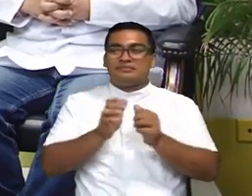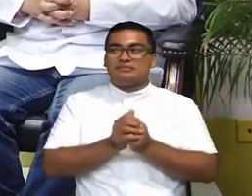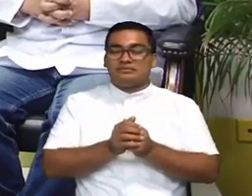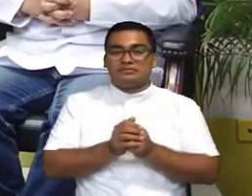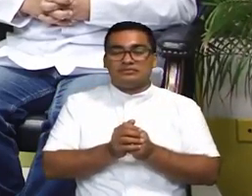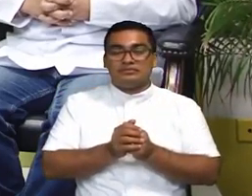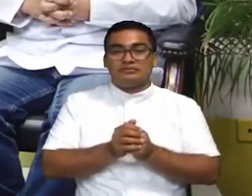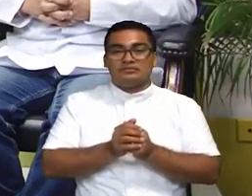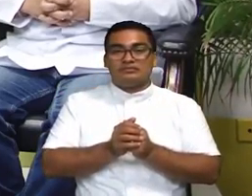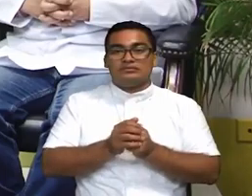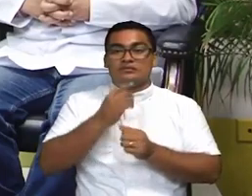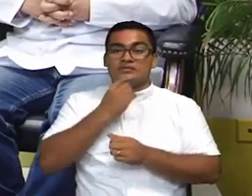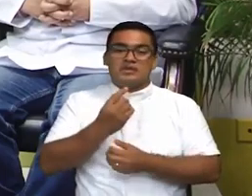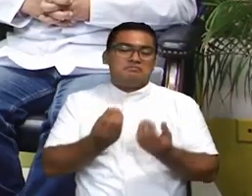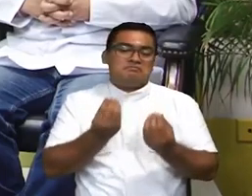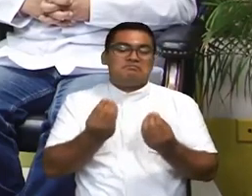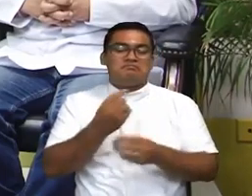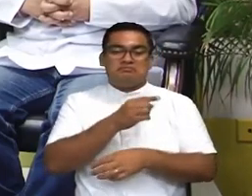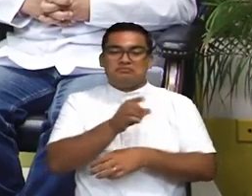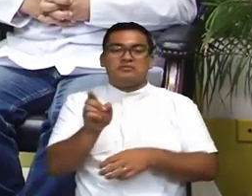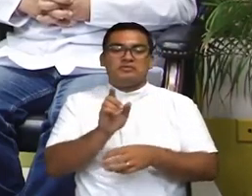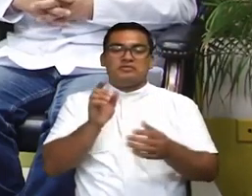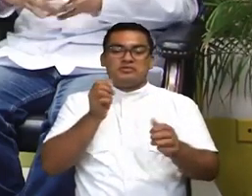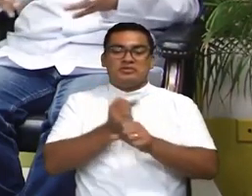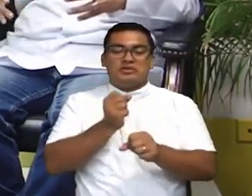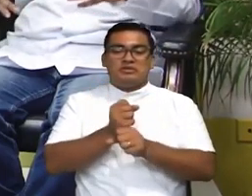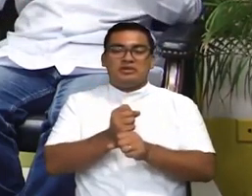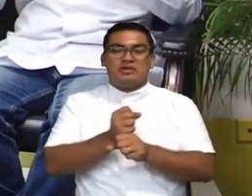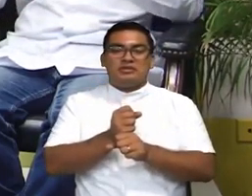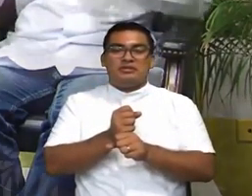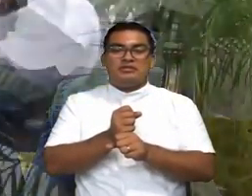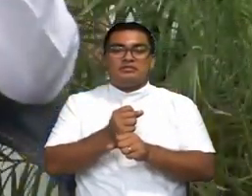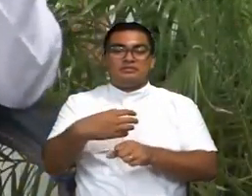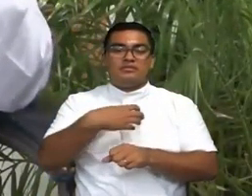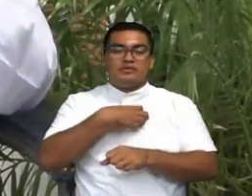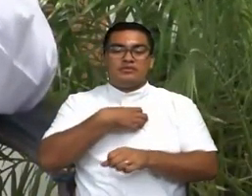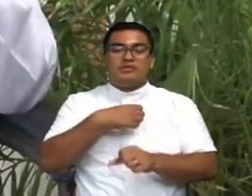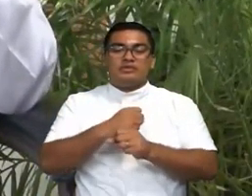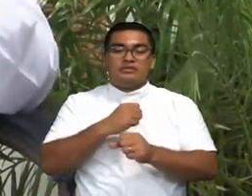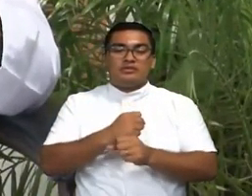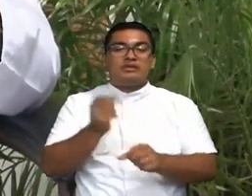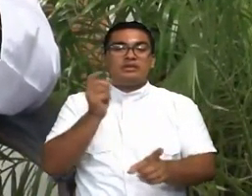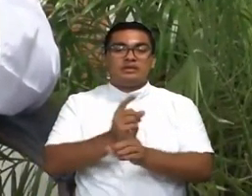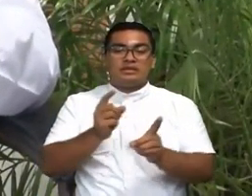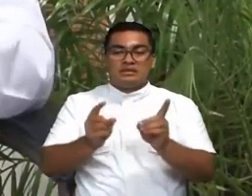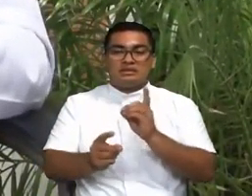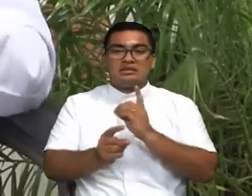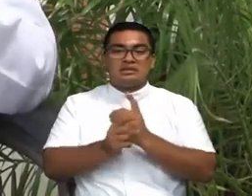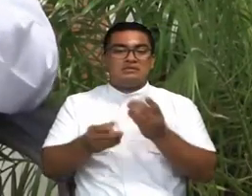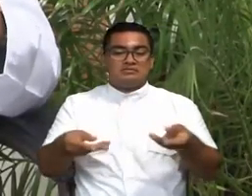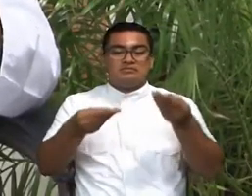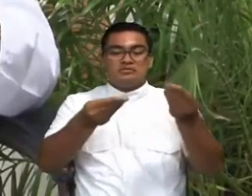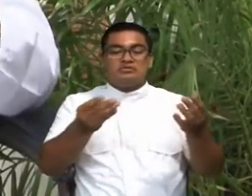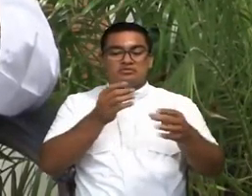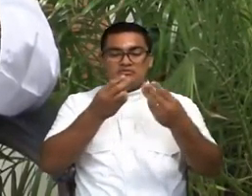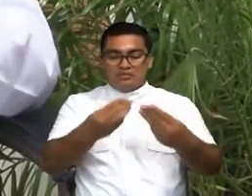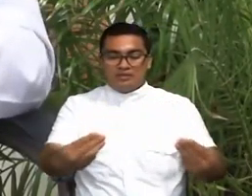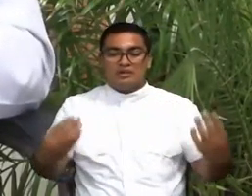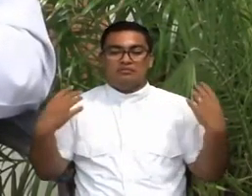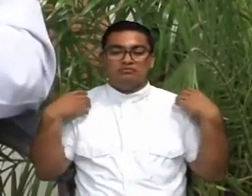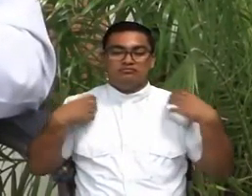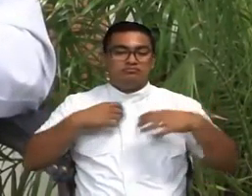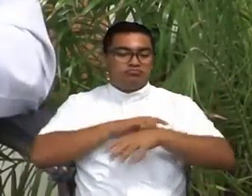Bueno, dependiendo del trabajo, siempre hay lo que es, ellos le tienen, el propio trabajo le tiene que proporcionar lo que es su protección, uh-huh,